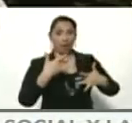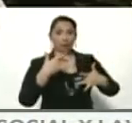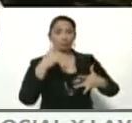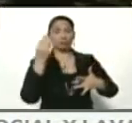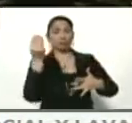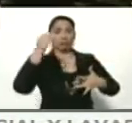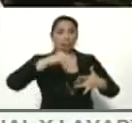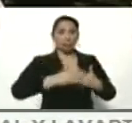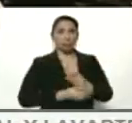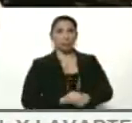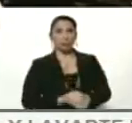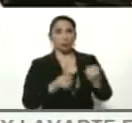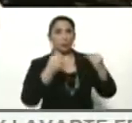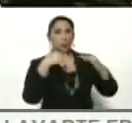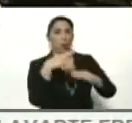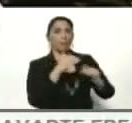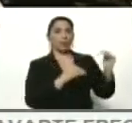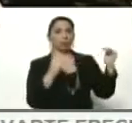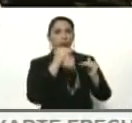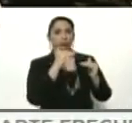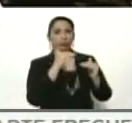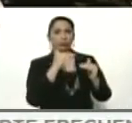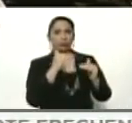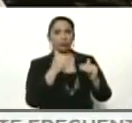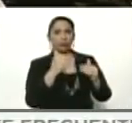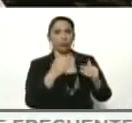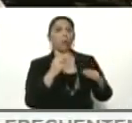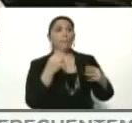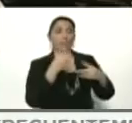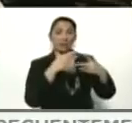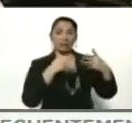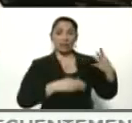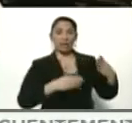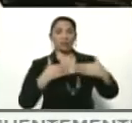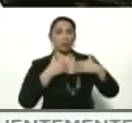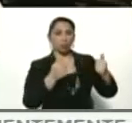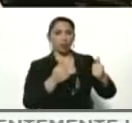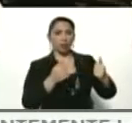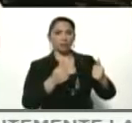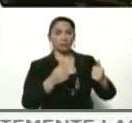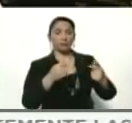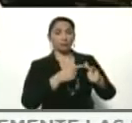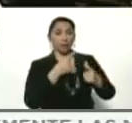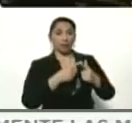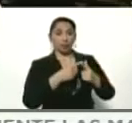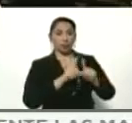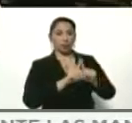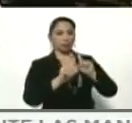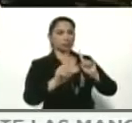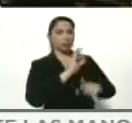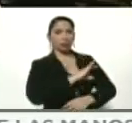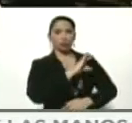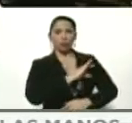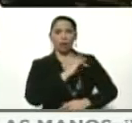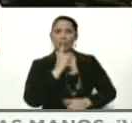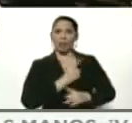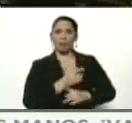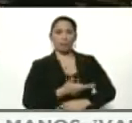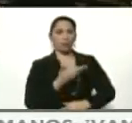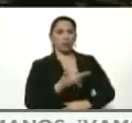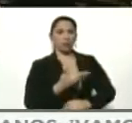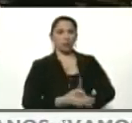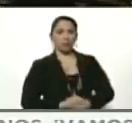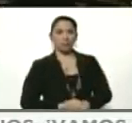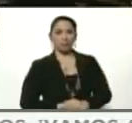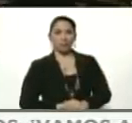vez con un número mayor de implementos de seguridad en el PASI. Por supuesto, el distanciamiento social es muy importante,